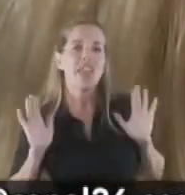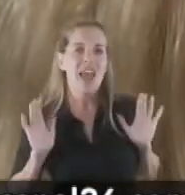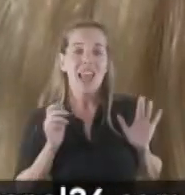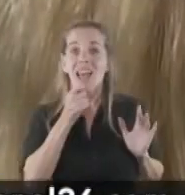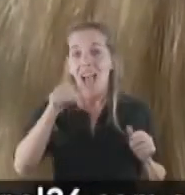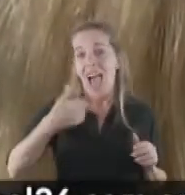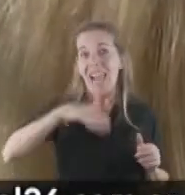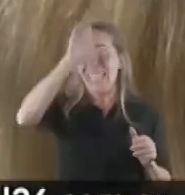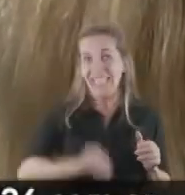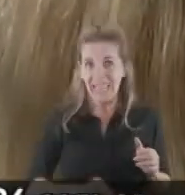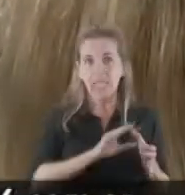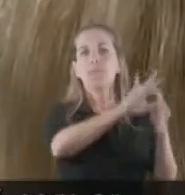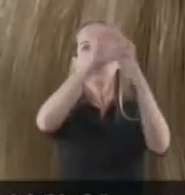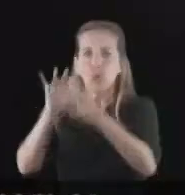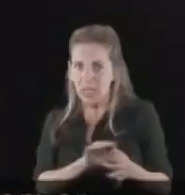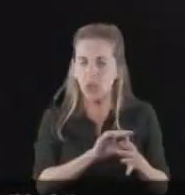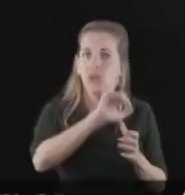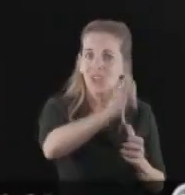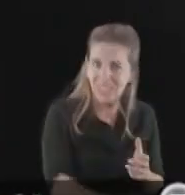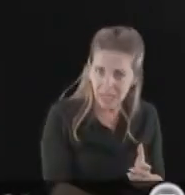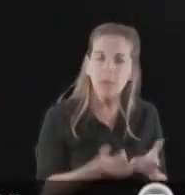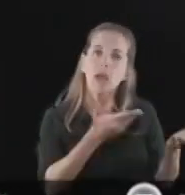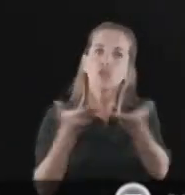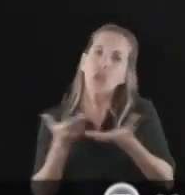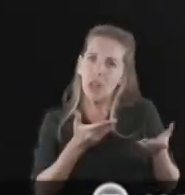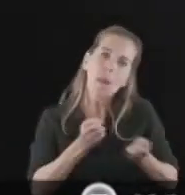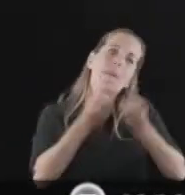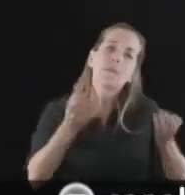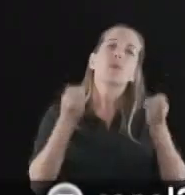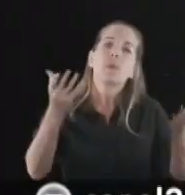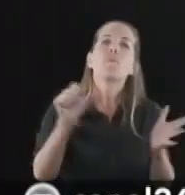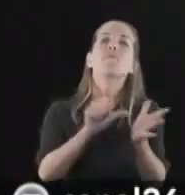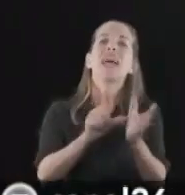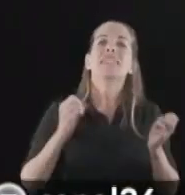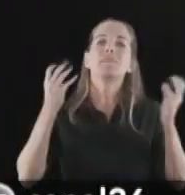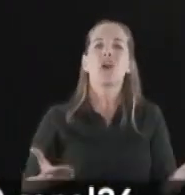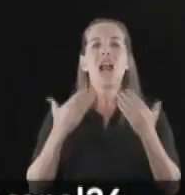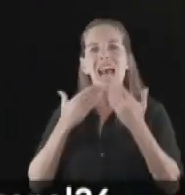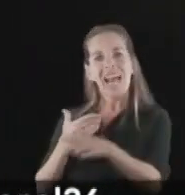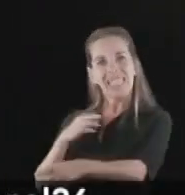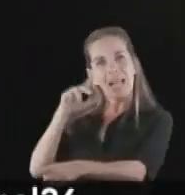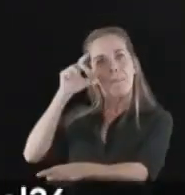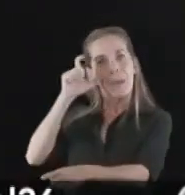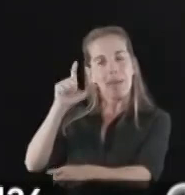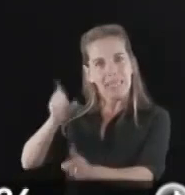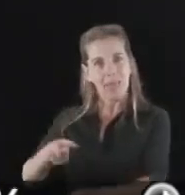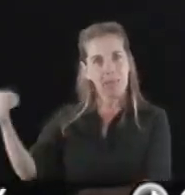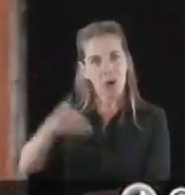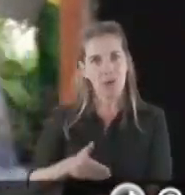Argentina se une y se hace más solidaria, vamos a ser un gran país. Gracias, Pepe, por tu ejemplo. Muchas gracias.